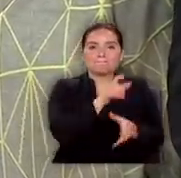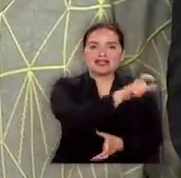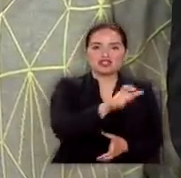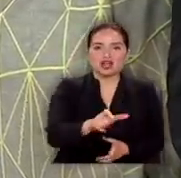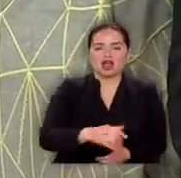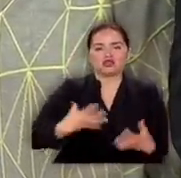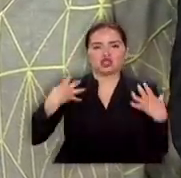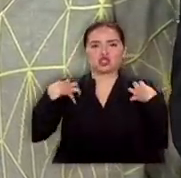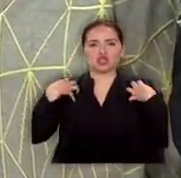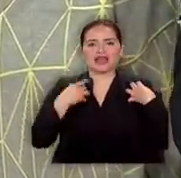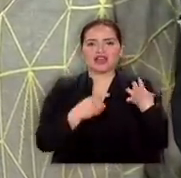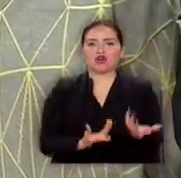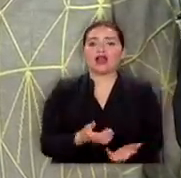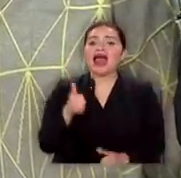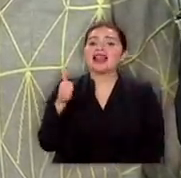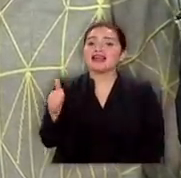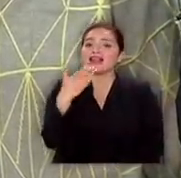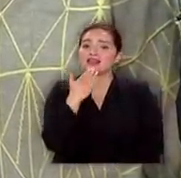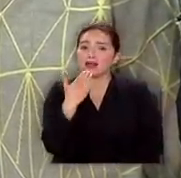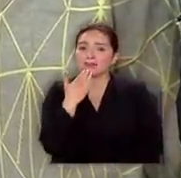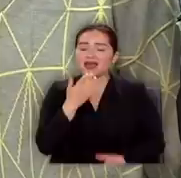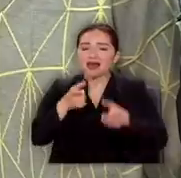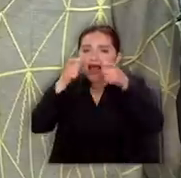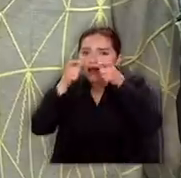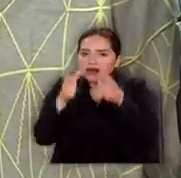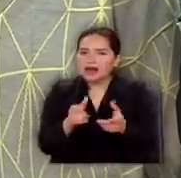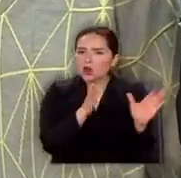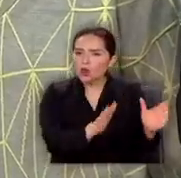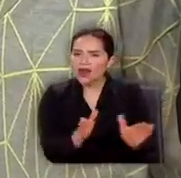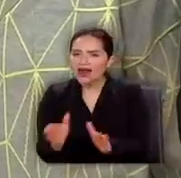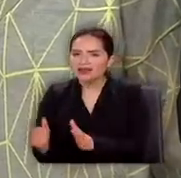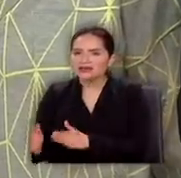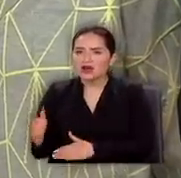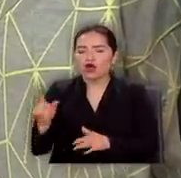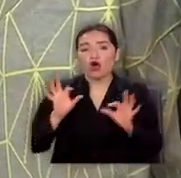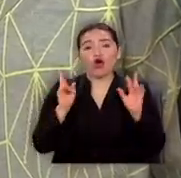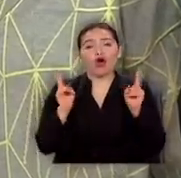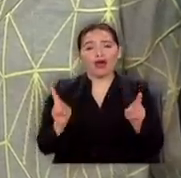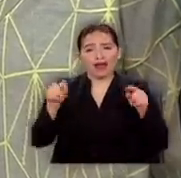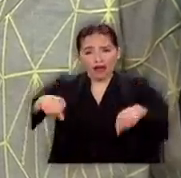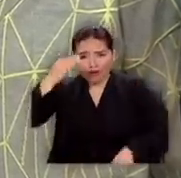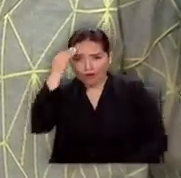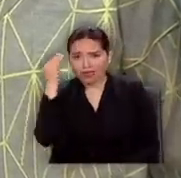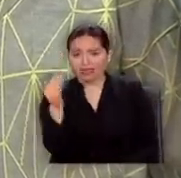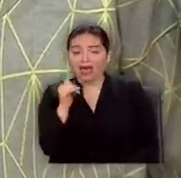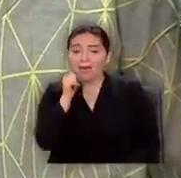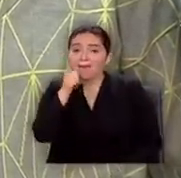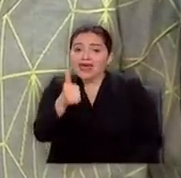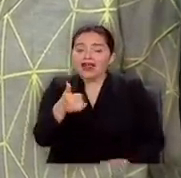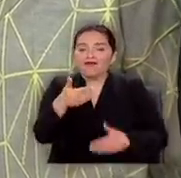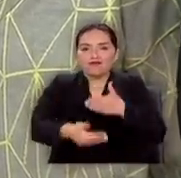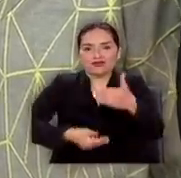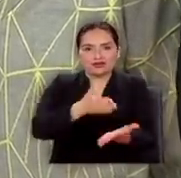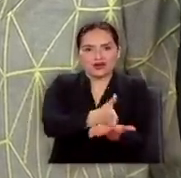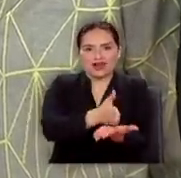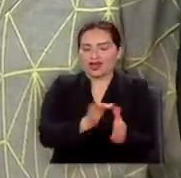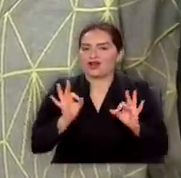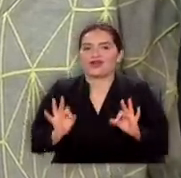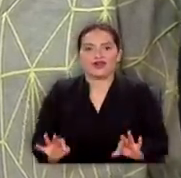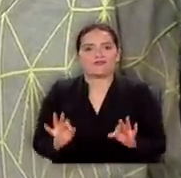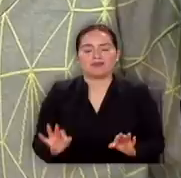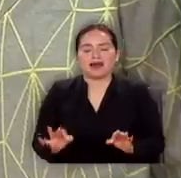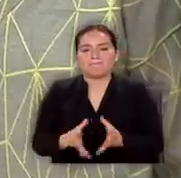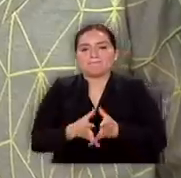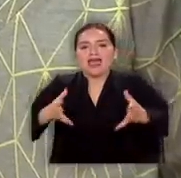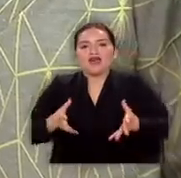alcaldes con la intención de poder regularizar ojalá en el día de hoy para que mañana puedan confuso con normalidad la mayor cantidad